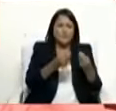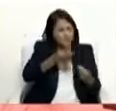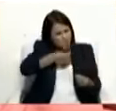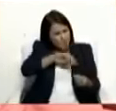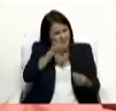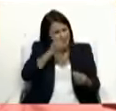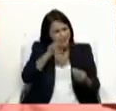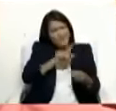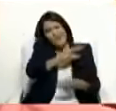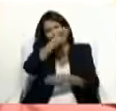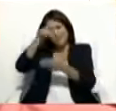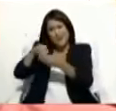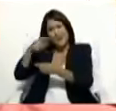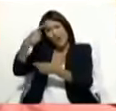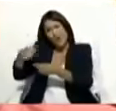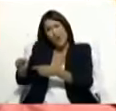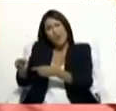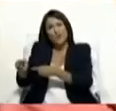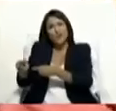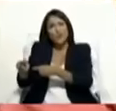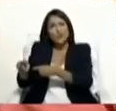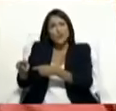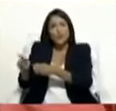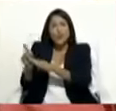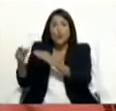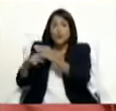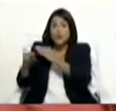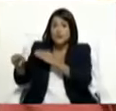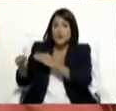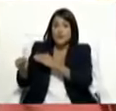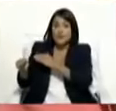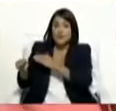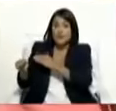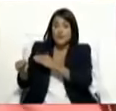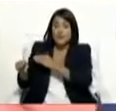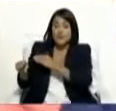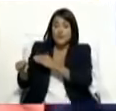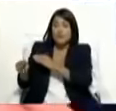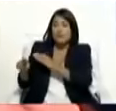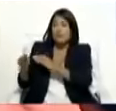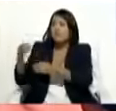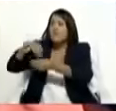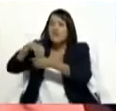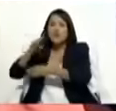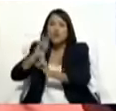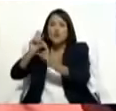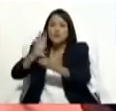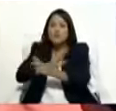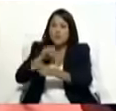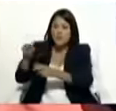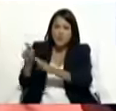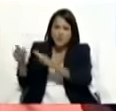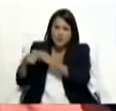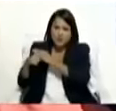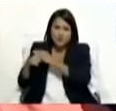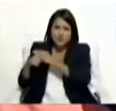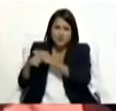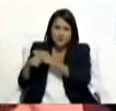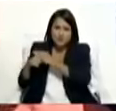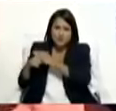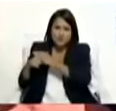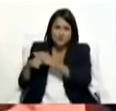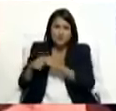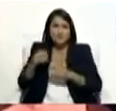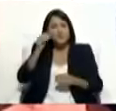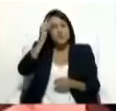asuntos políticos internos de la República Bolivariana, de la República Cooperativa de Guyana, por más repulsión que nos produzca